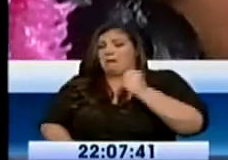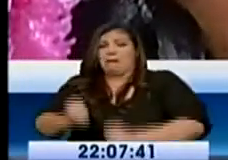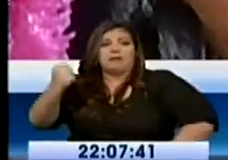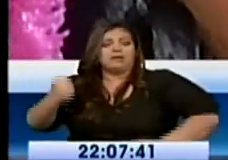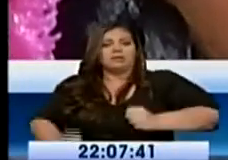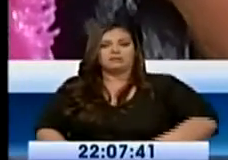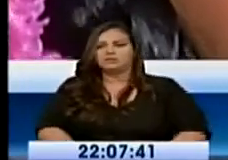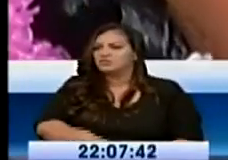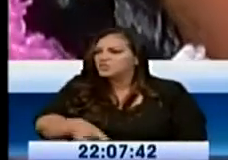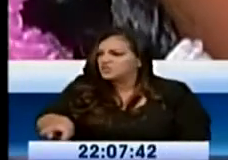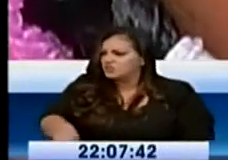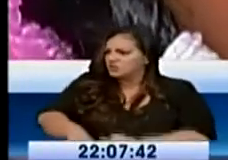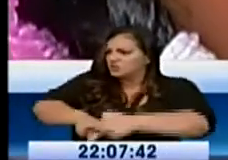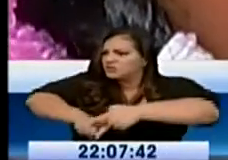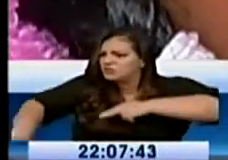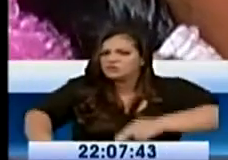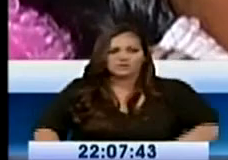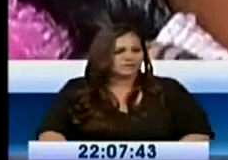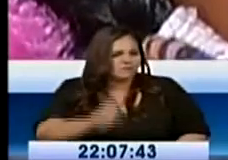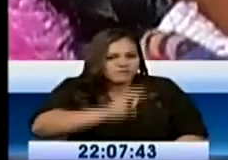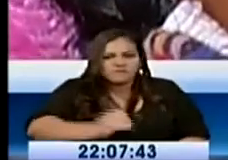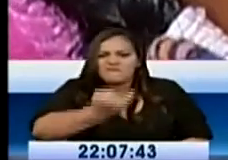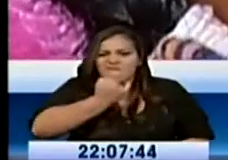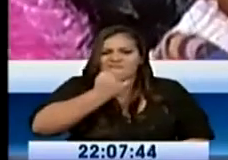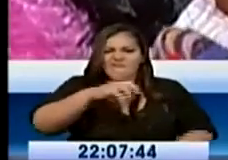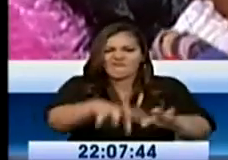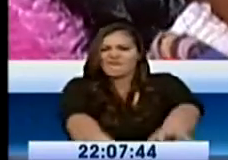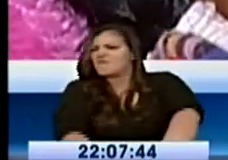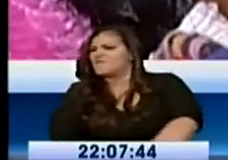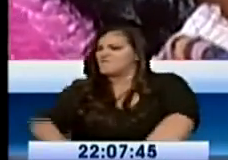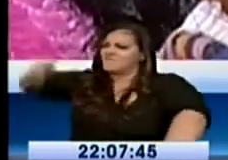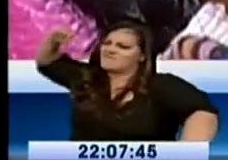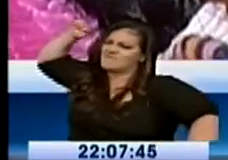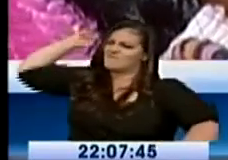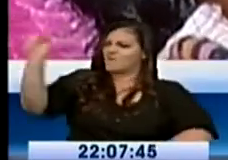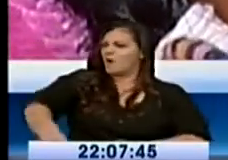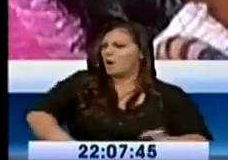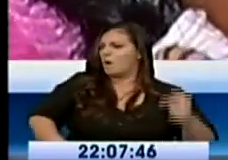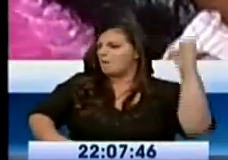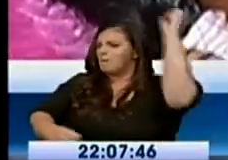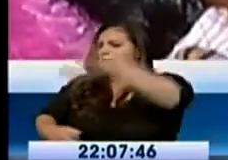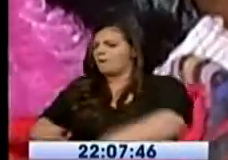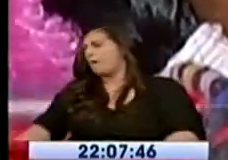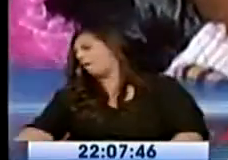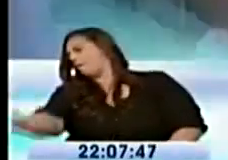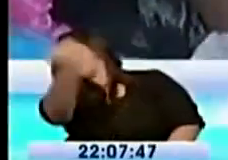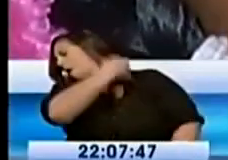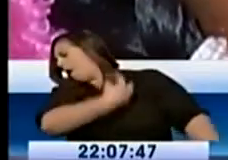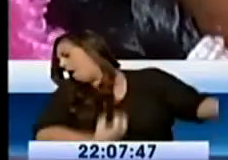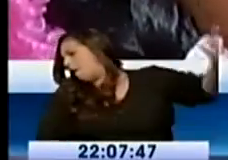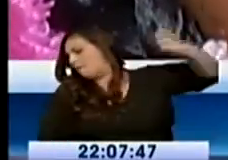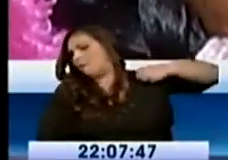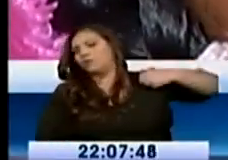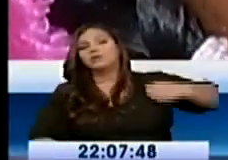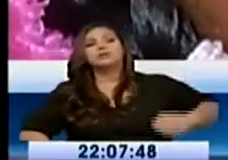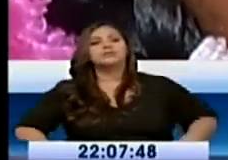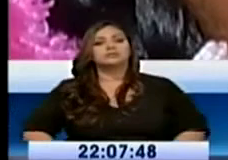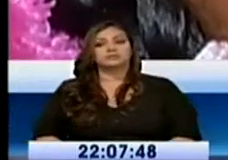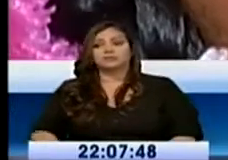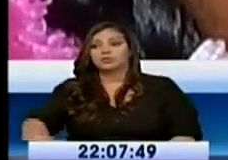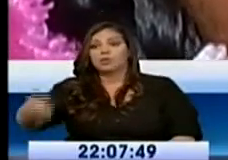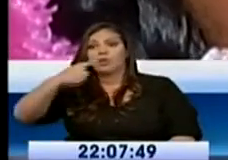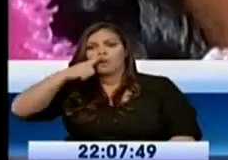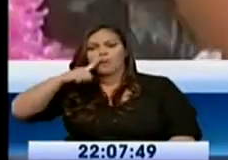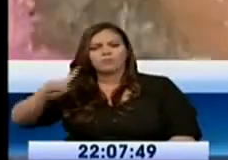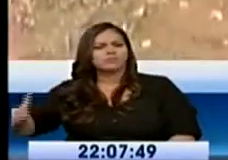caí nuevamente al piso y él vuelta me cogió, vuelta caía la piedra, él se agachaba a coger la piedra y yo corrí hasta la puerta y ahí iba el vecino y le decía, vecino,